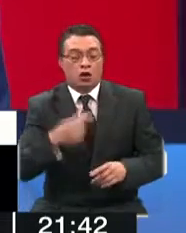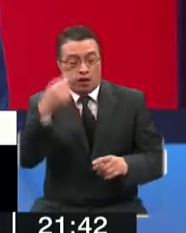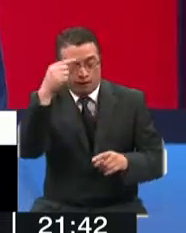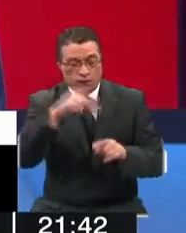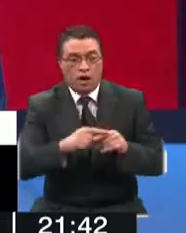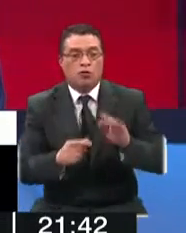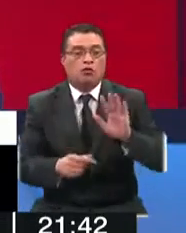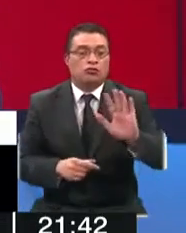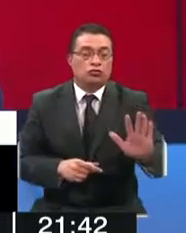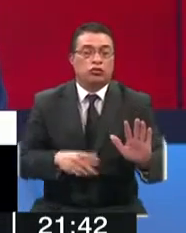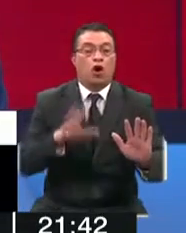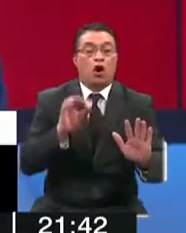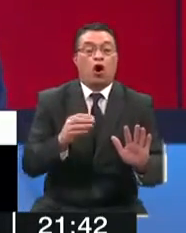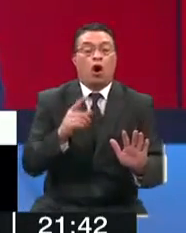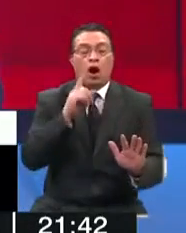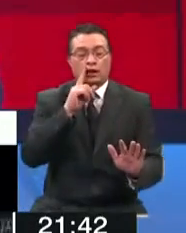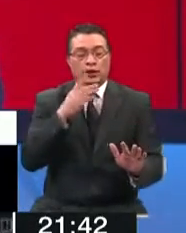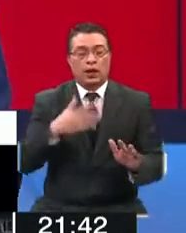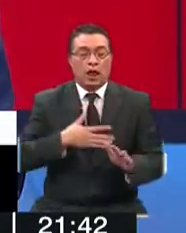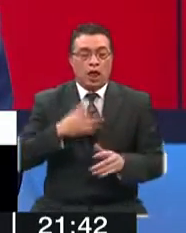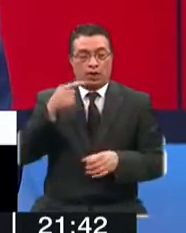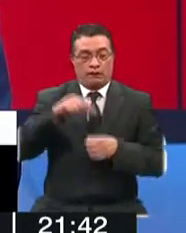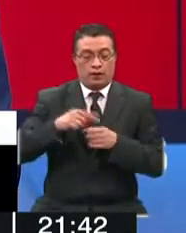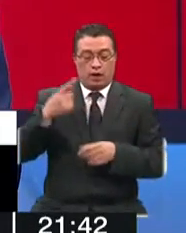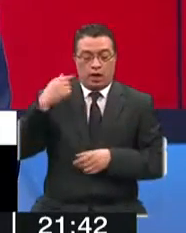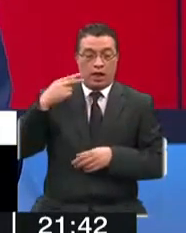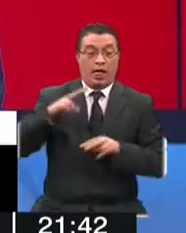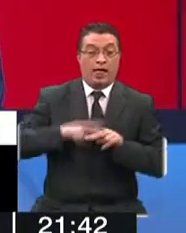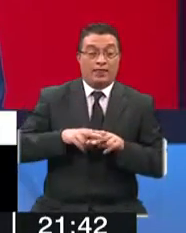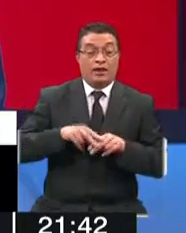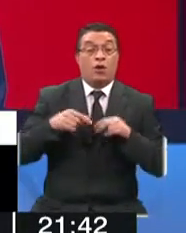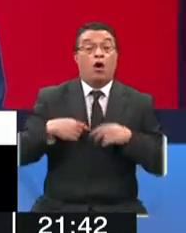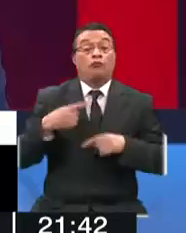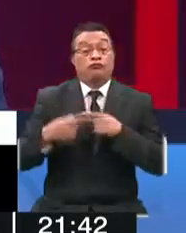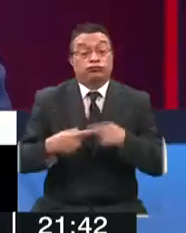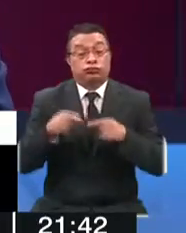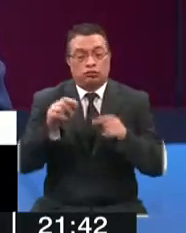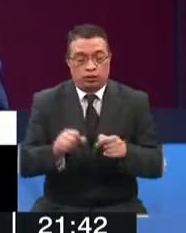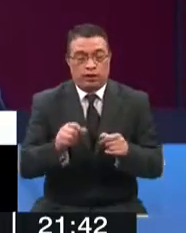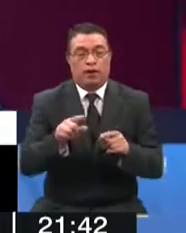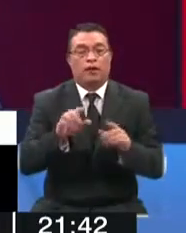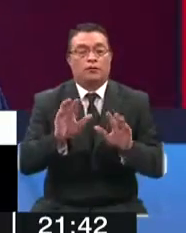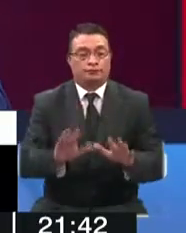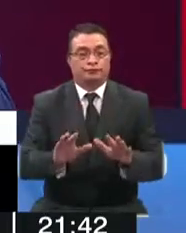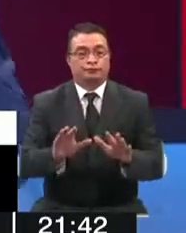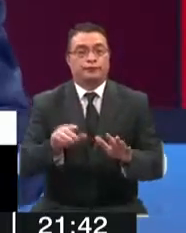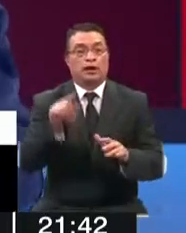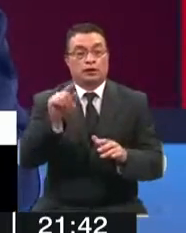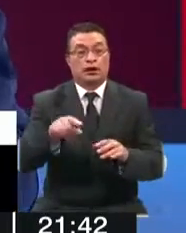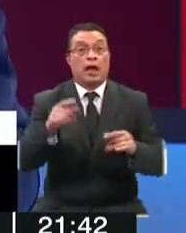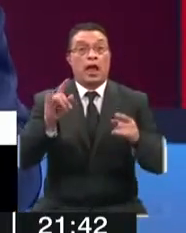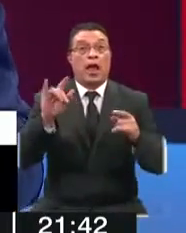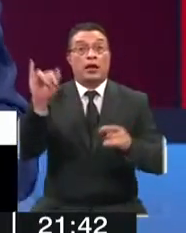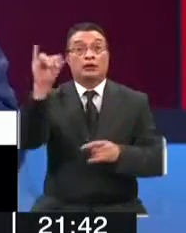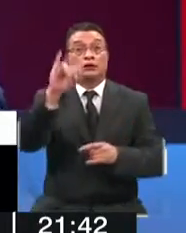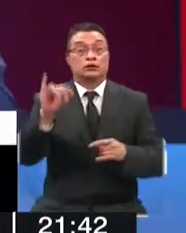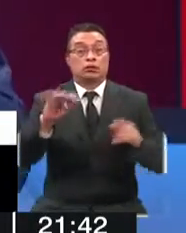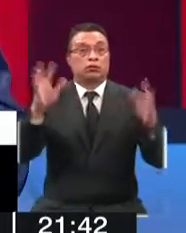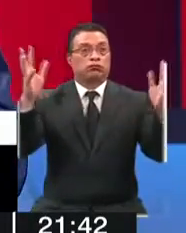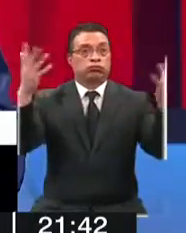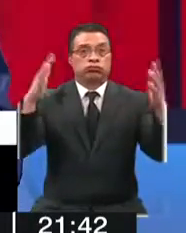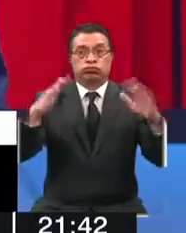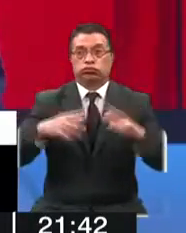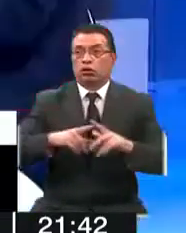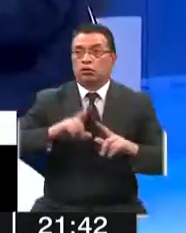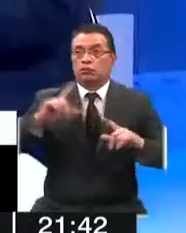o ellos mismos tienen alguna preexistencia que los hace sentirse cautivos. O sea, en el fondo pueden ver que el ISAPRE se desmorona eventualmente, se van todos los